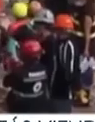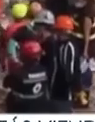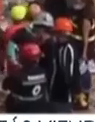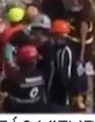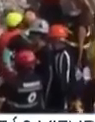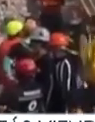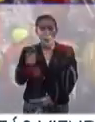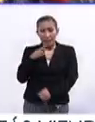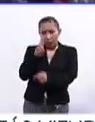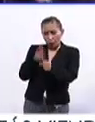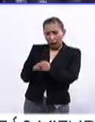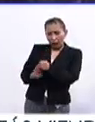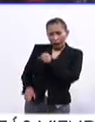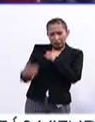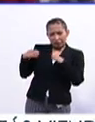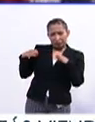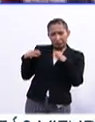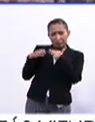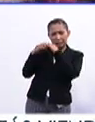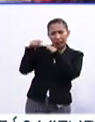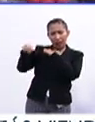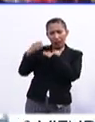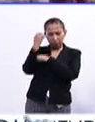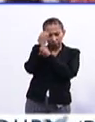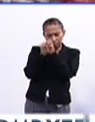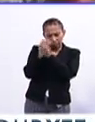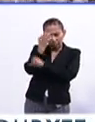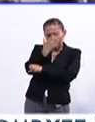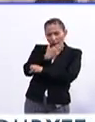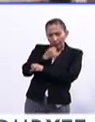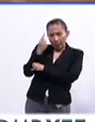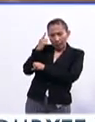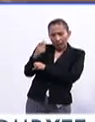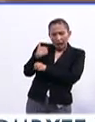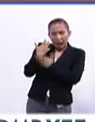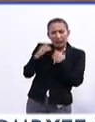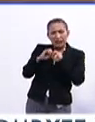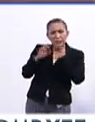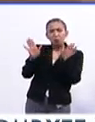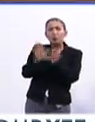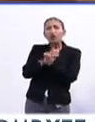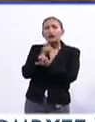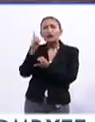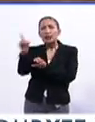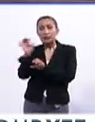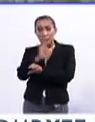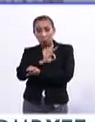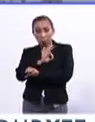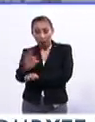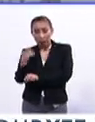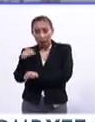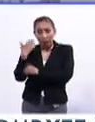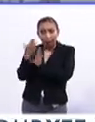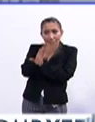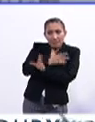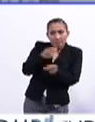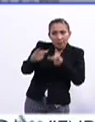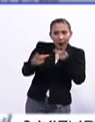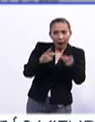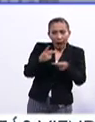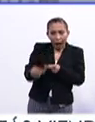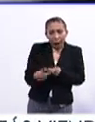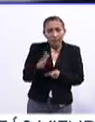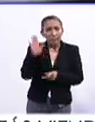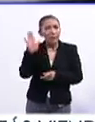fenómenos naturales que son estudiados por el hombre para lograr su completo entendimiento y si es posible su predicción